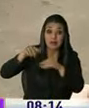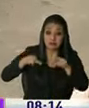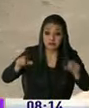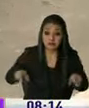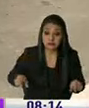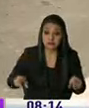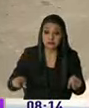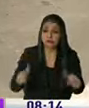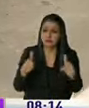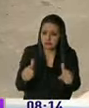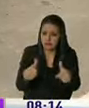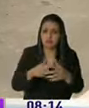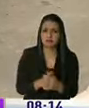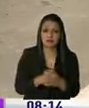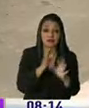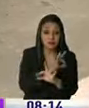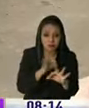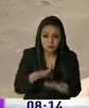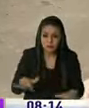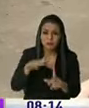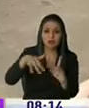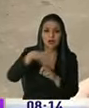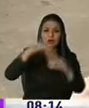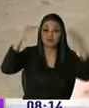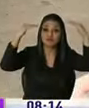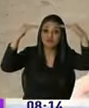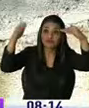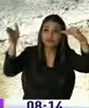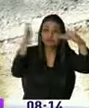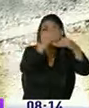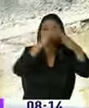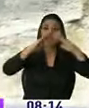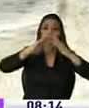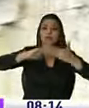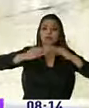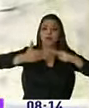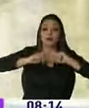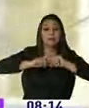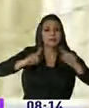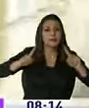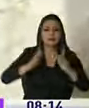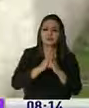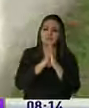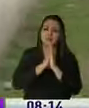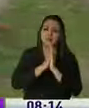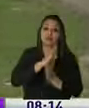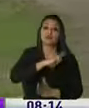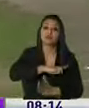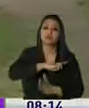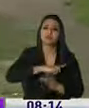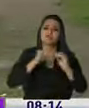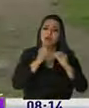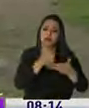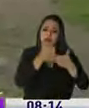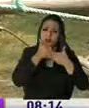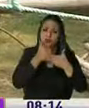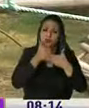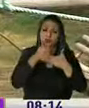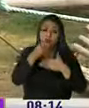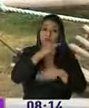bordillos. Estábamos tratando de sacar el tejado para la casa barrial. Su petición es que el espacio de esparcimiento sea